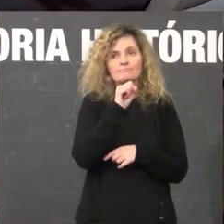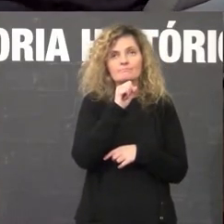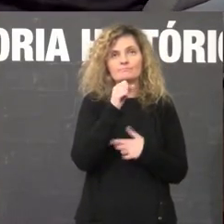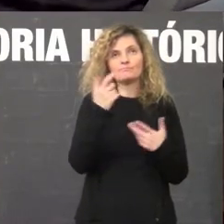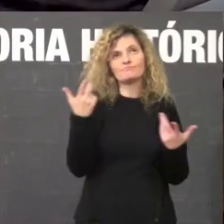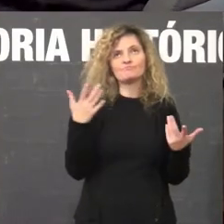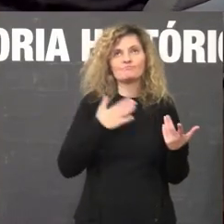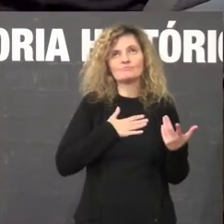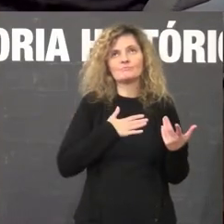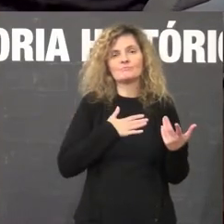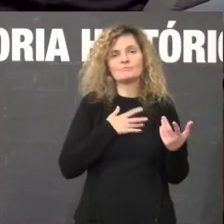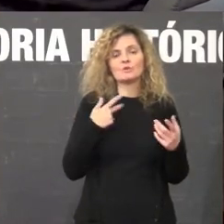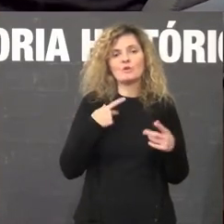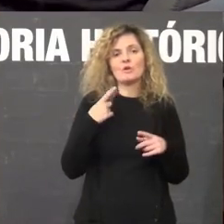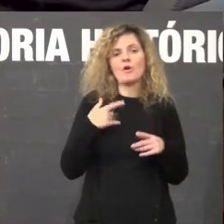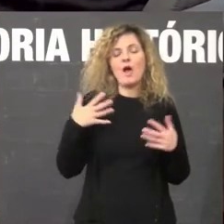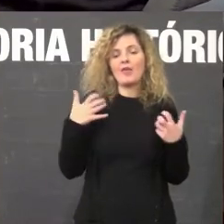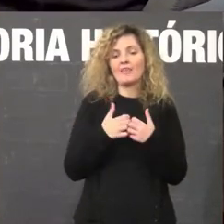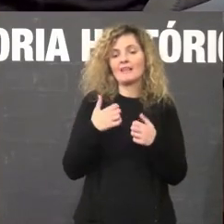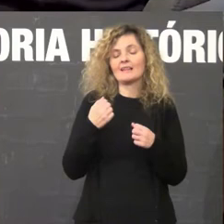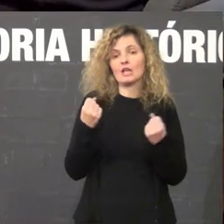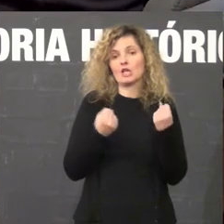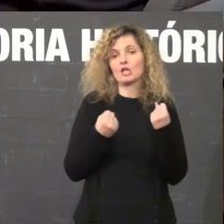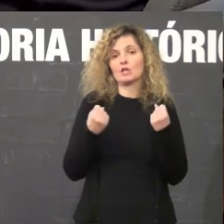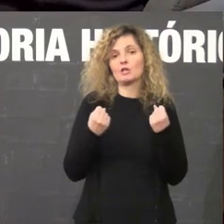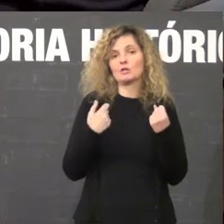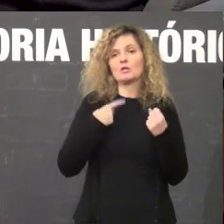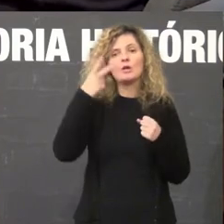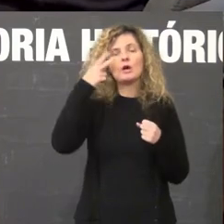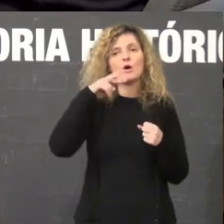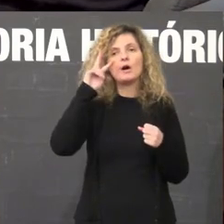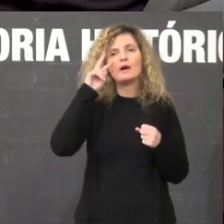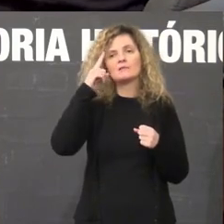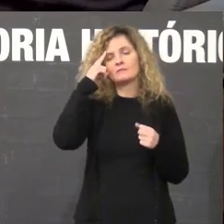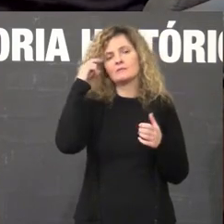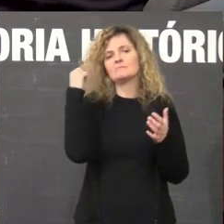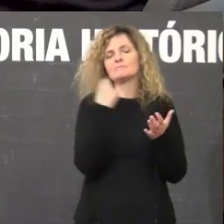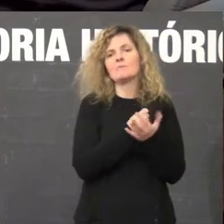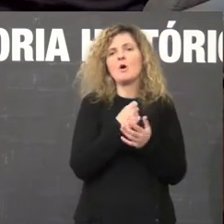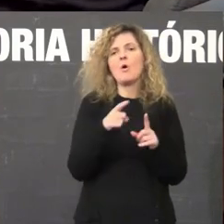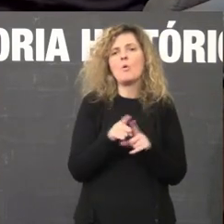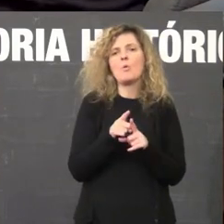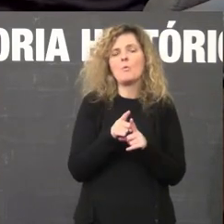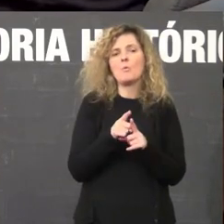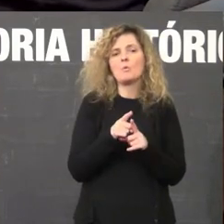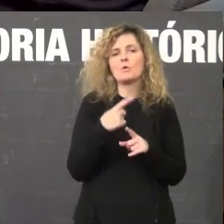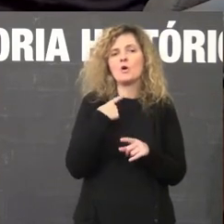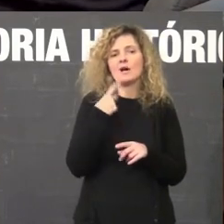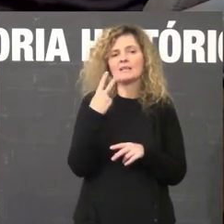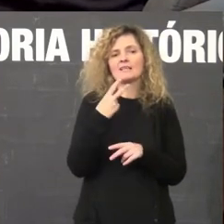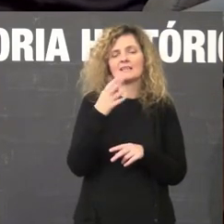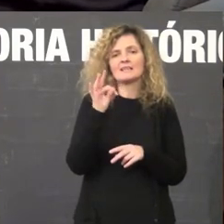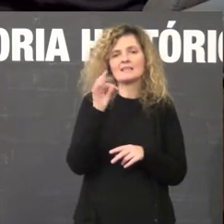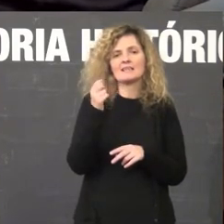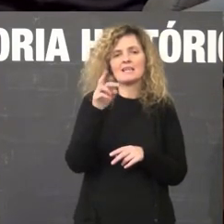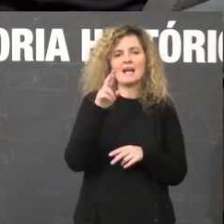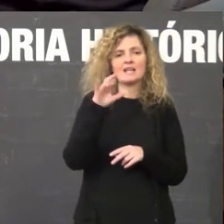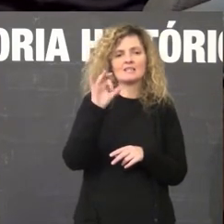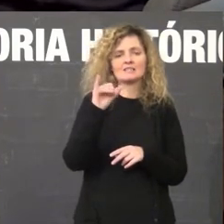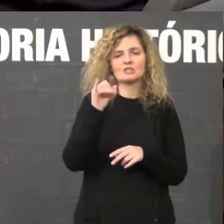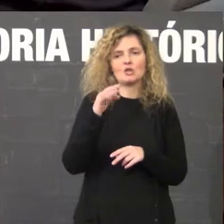Bueno, eu teño un accidente de tráfico e teño unha especie de queda do cabalo, como Pablo de Tarso